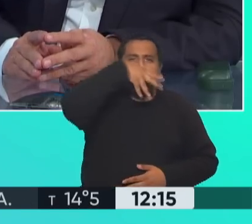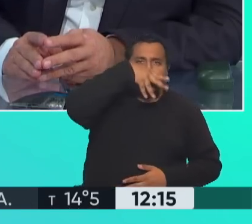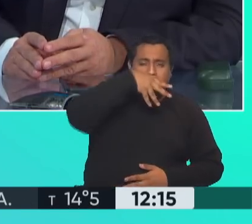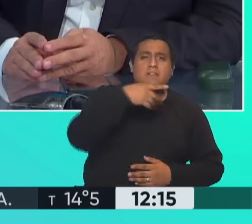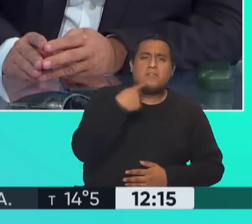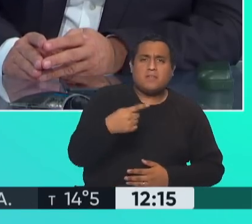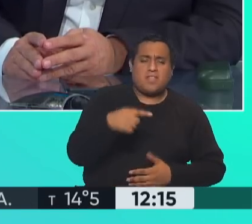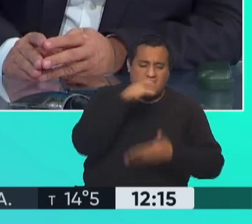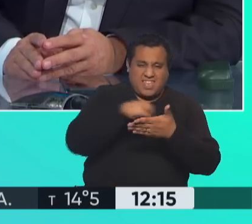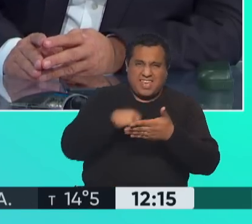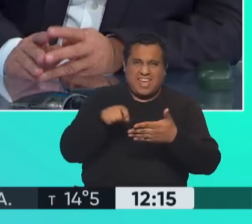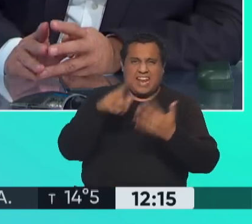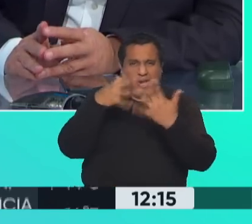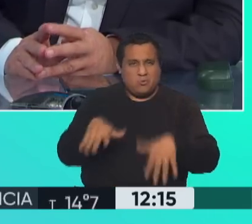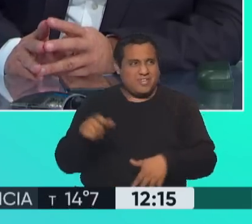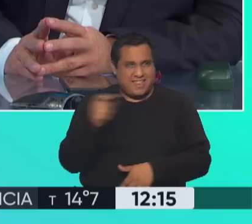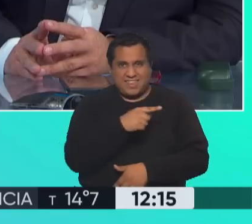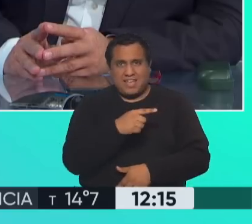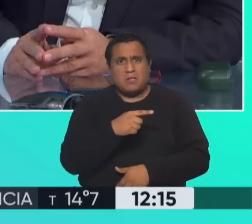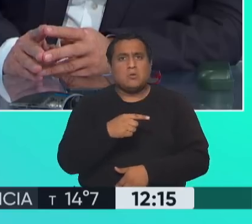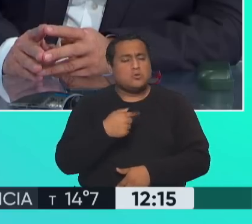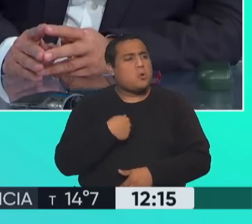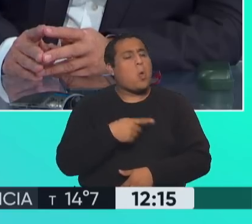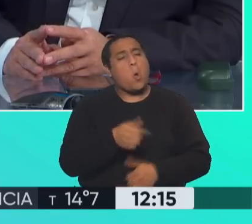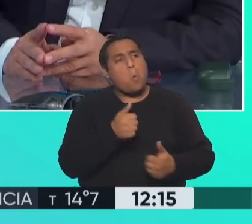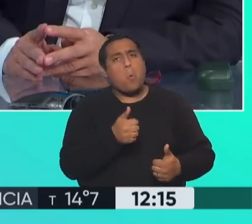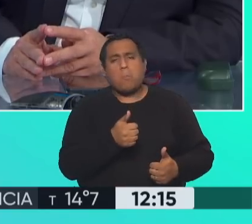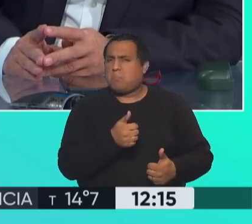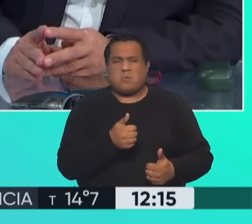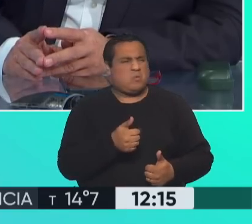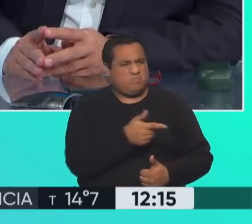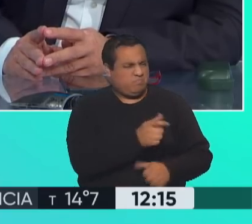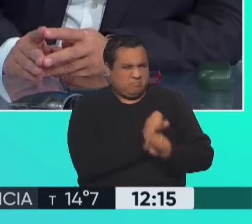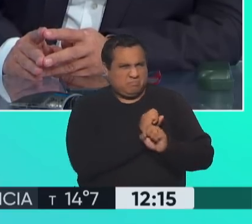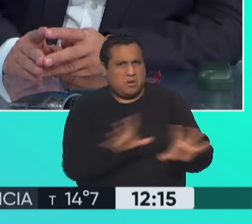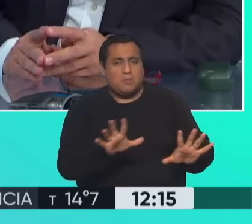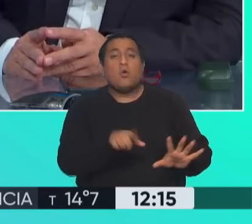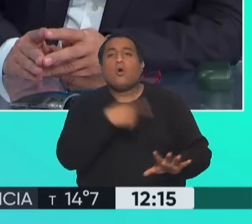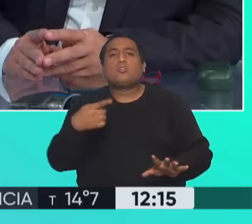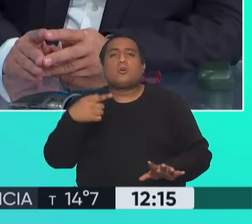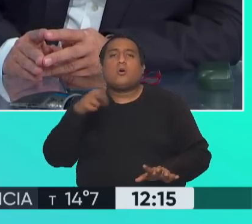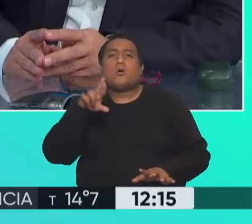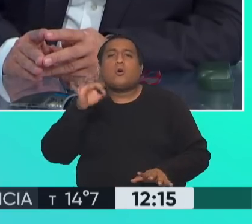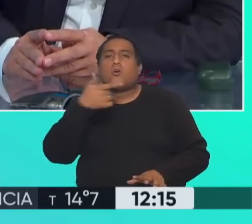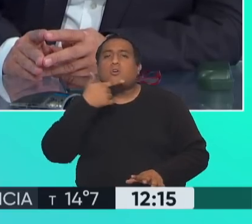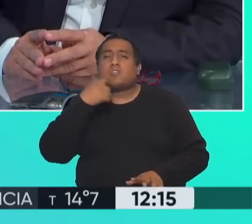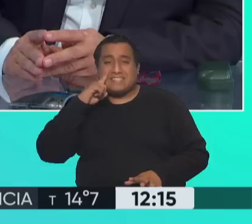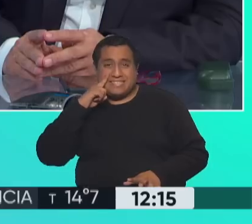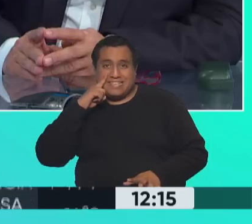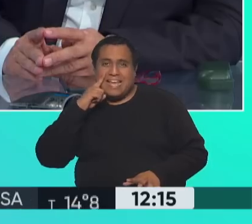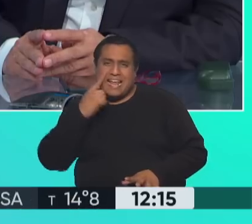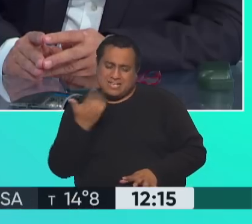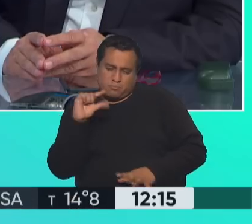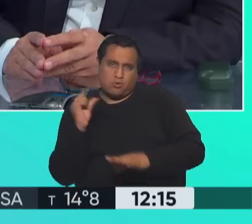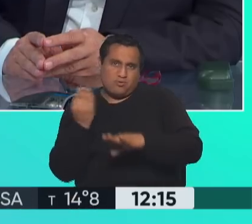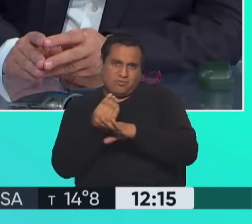carta de renuncia de Culfas no me satisface, fue lo peor. Sí. Y por otro lado aparece un Agustín Rossi, recientemente incorporado como titular